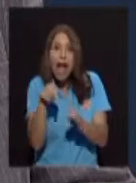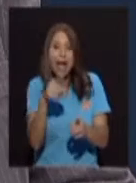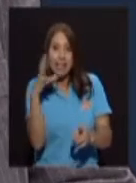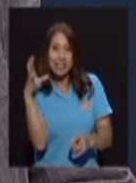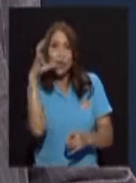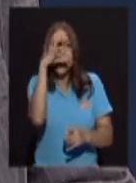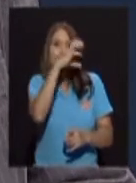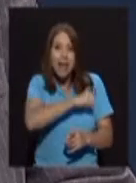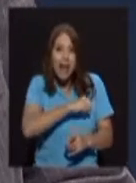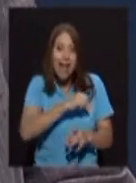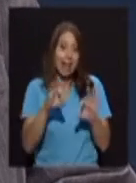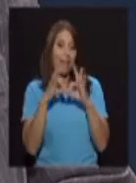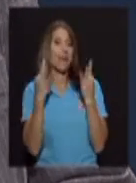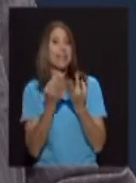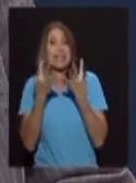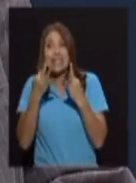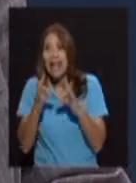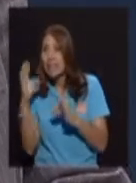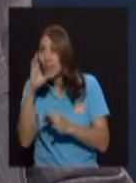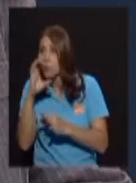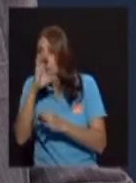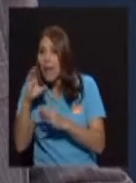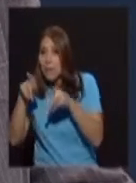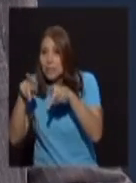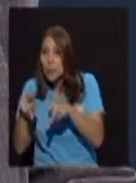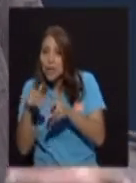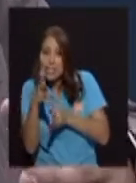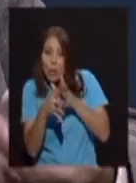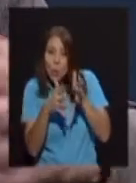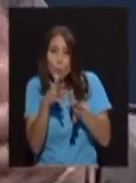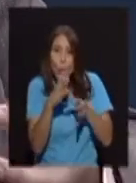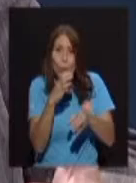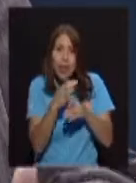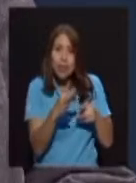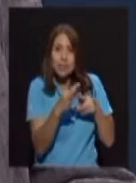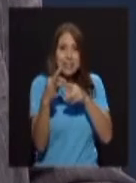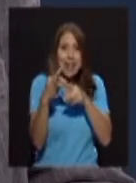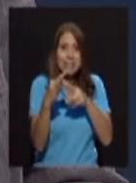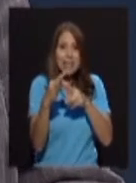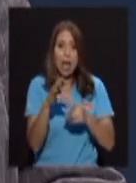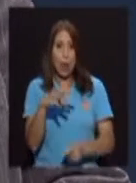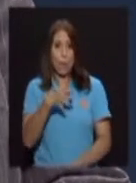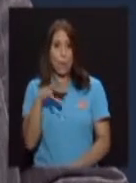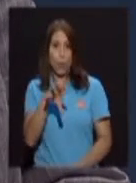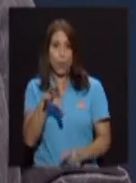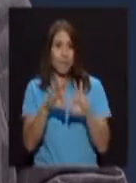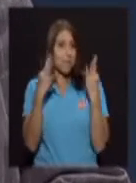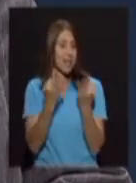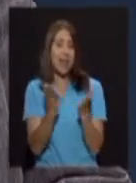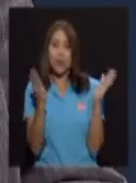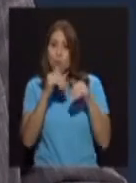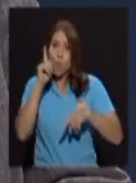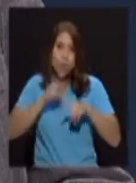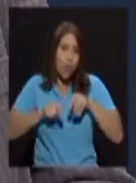buscar cuidadores especializados. Ya cuando la propia familia ya no tiene la capacidad para apoyar, y precisamente